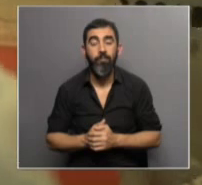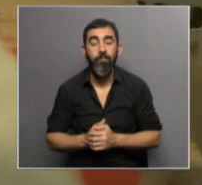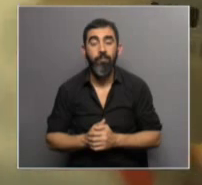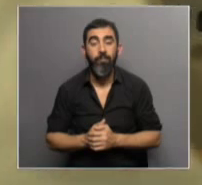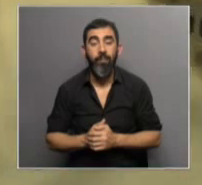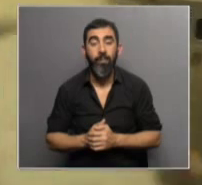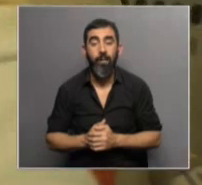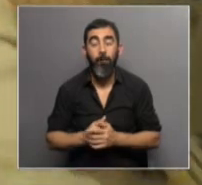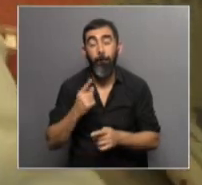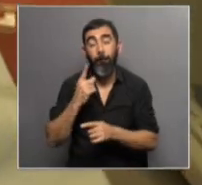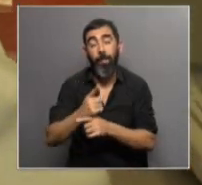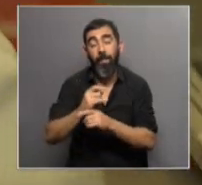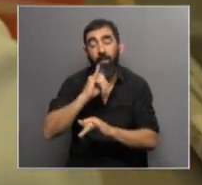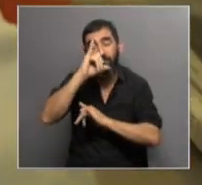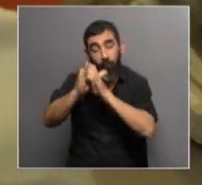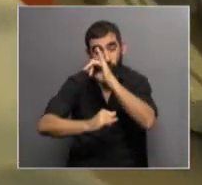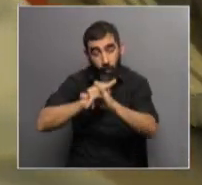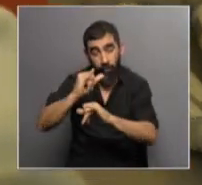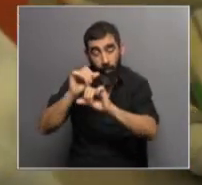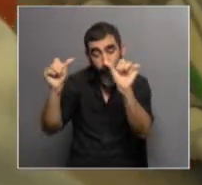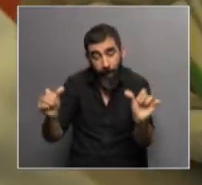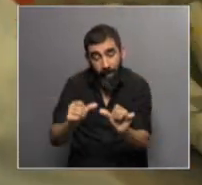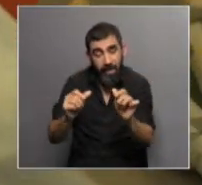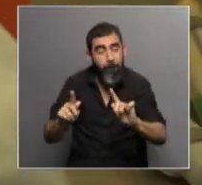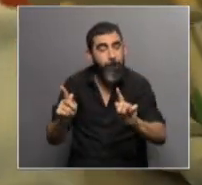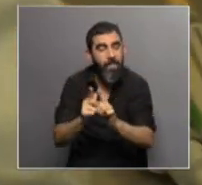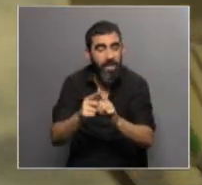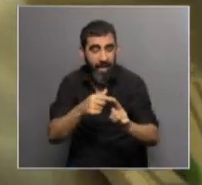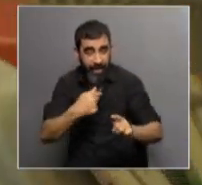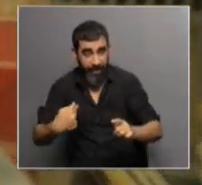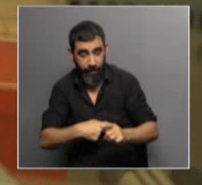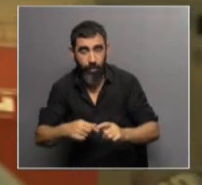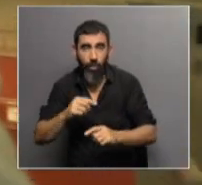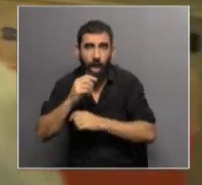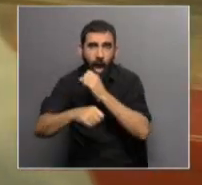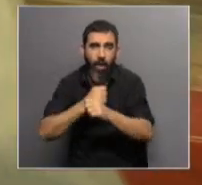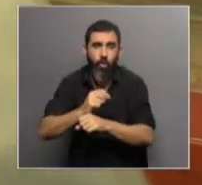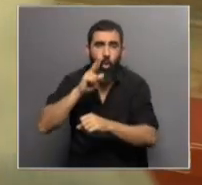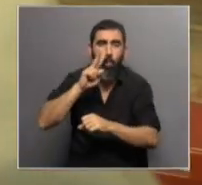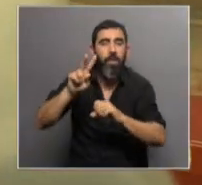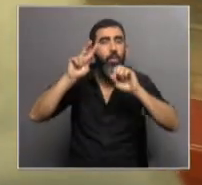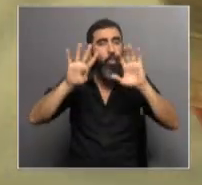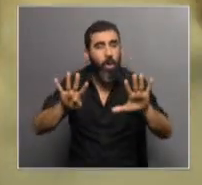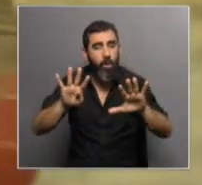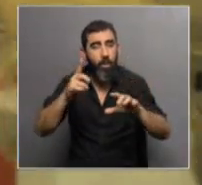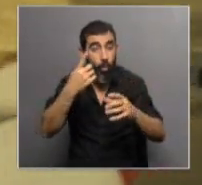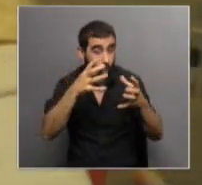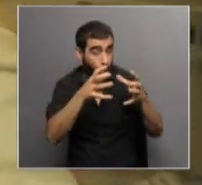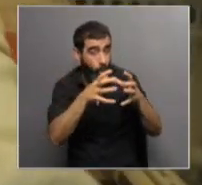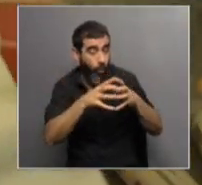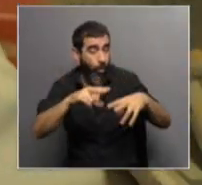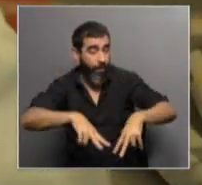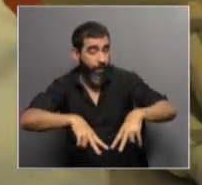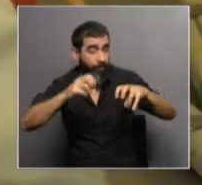los primeros reportes de la posibilidad de generar mini intestinos datan del 2009 de un grupo de investigación de